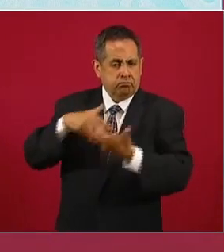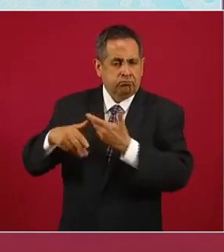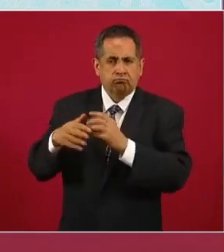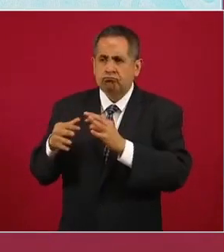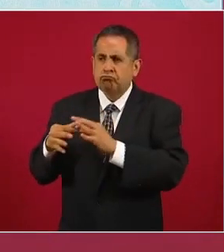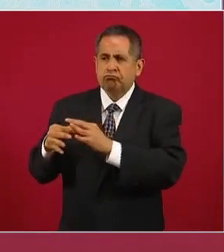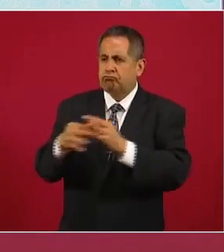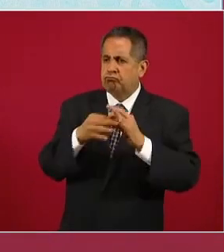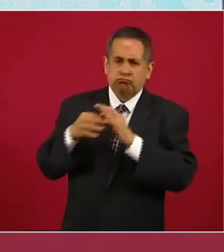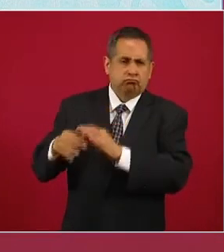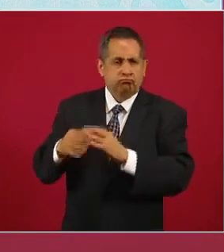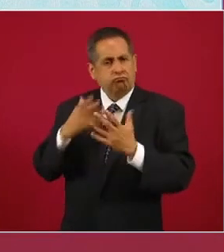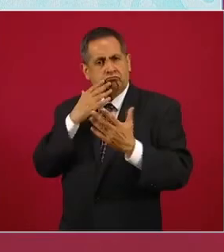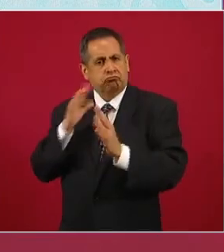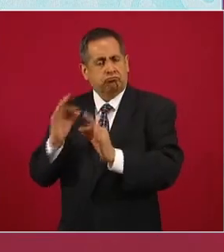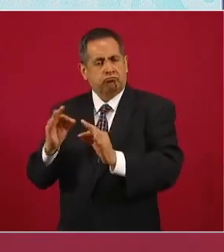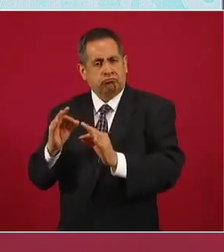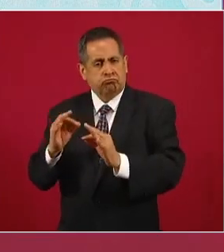armonía